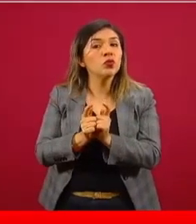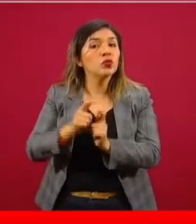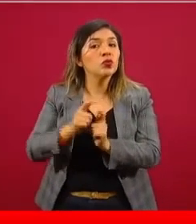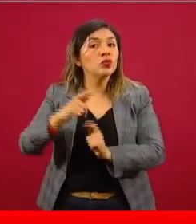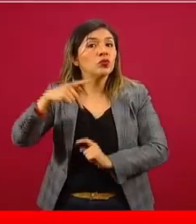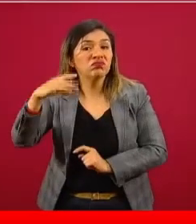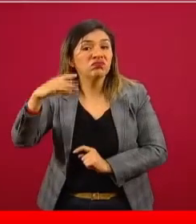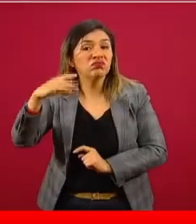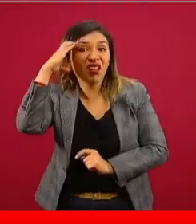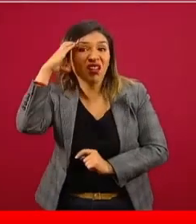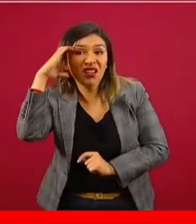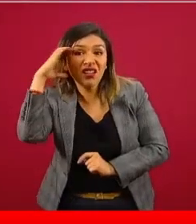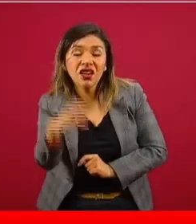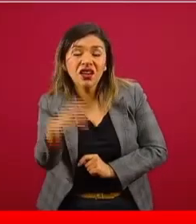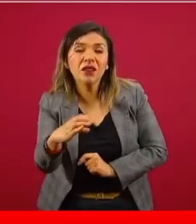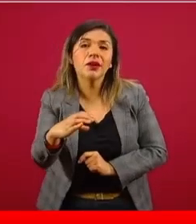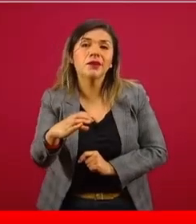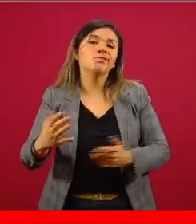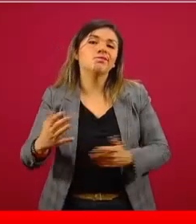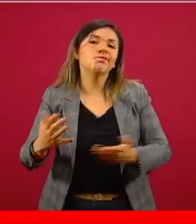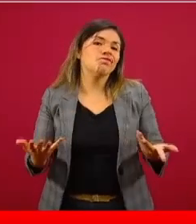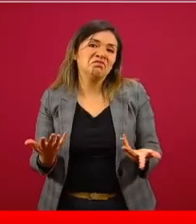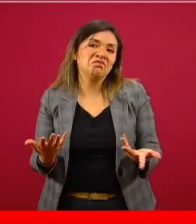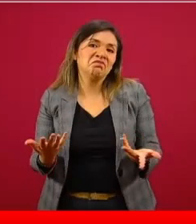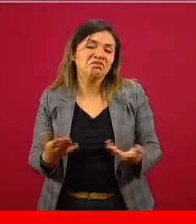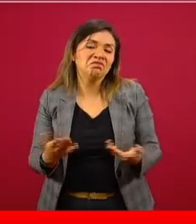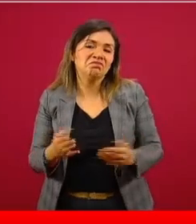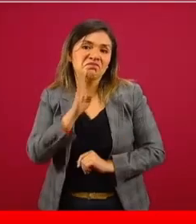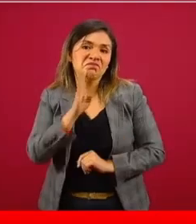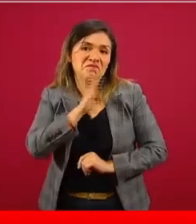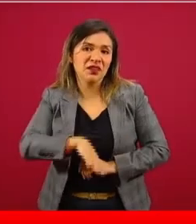de la delincuencia organizada,